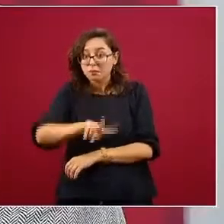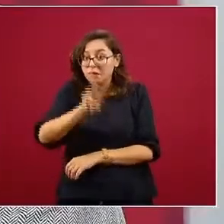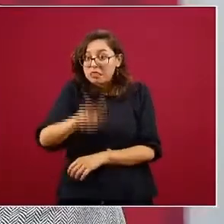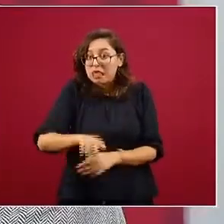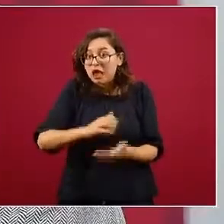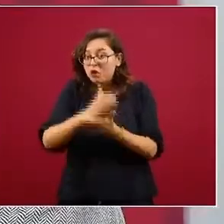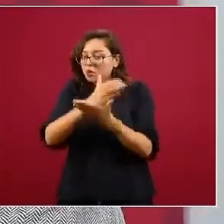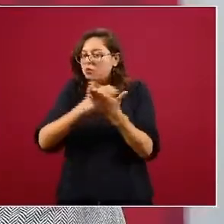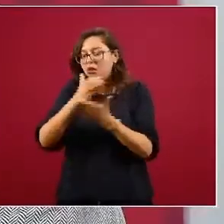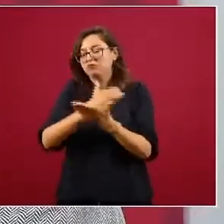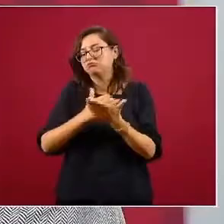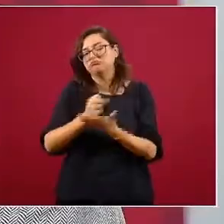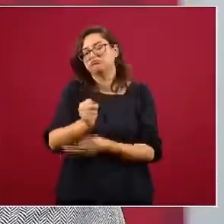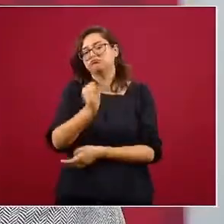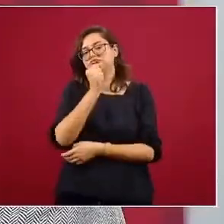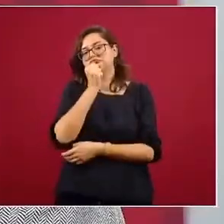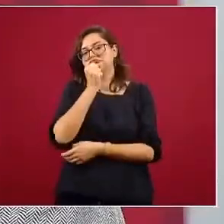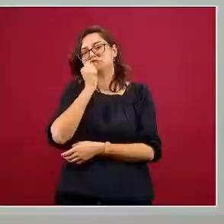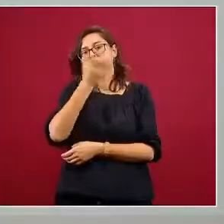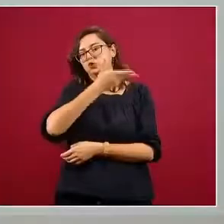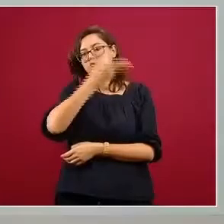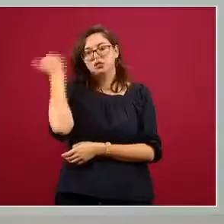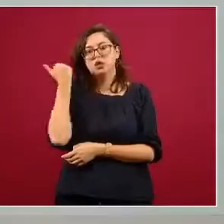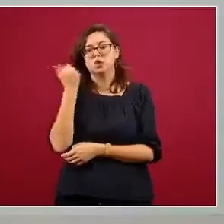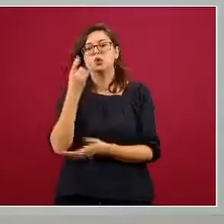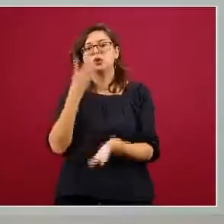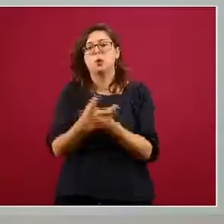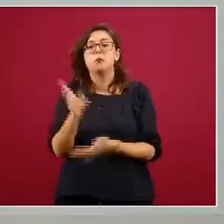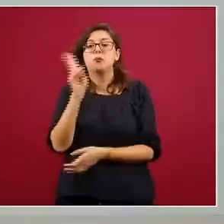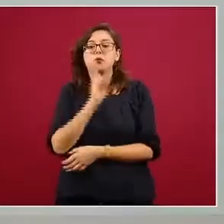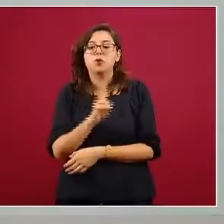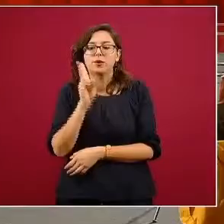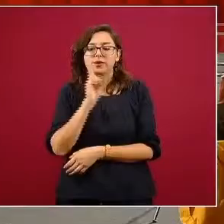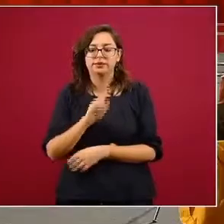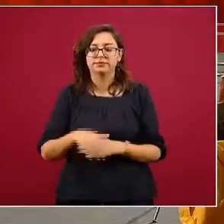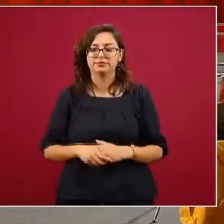esto, solamente el referente de que se ha usado en ensayo clínico en Hidalgo.